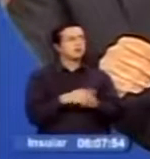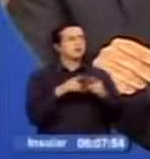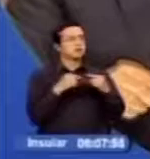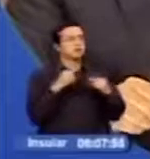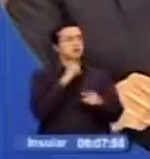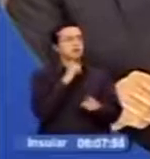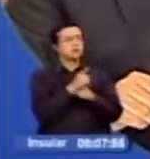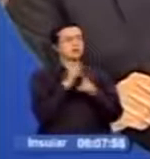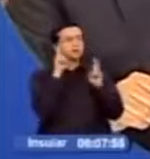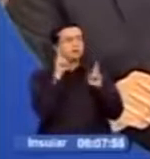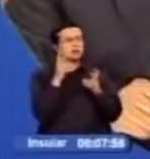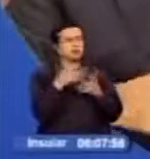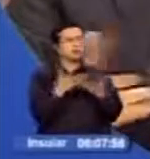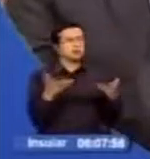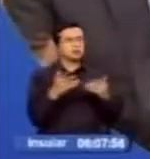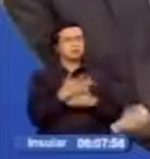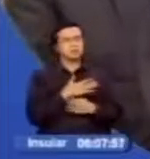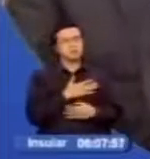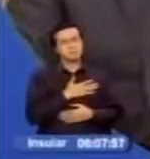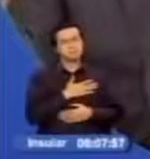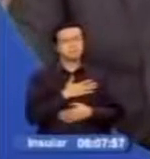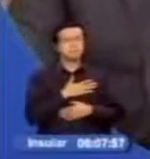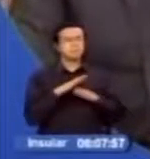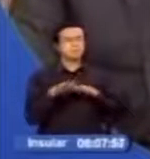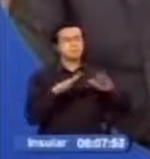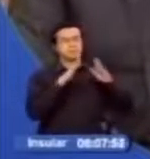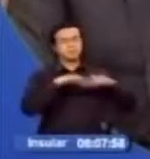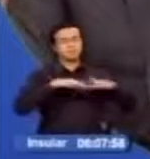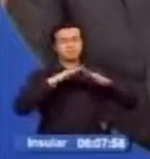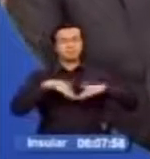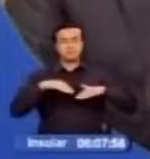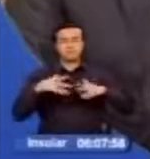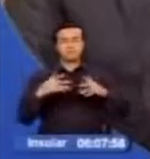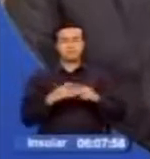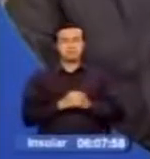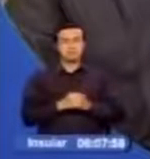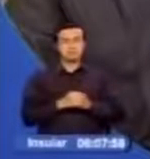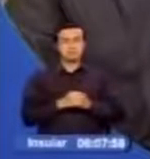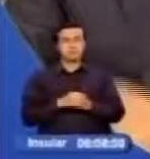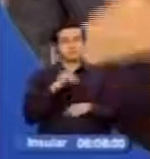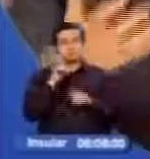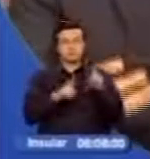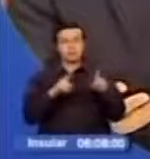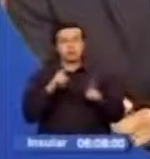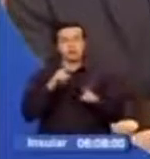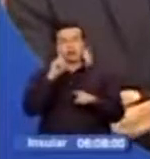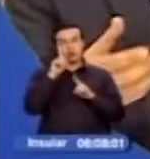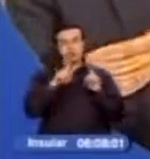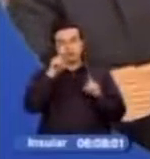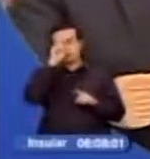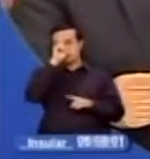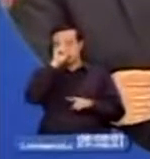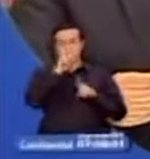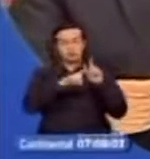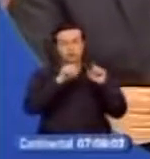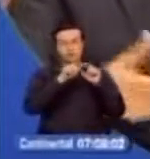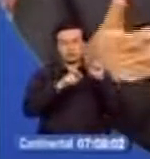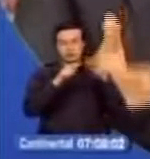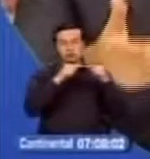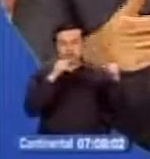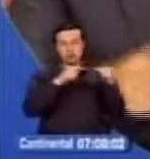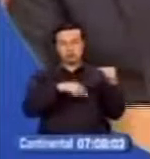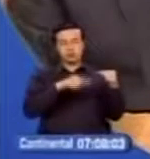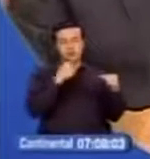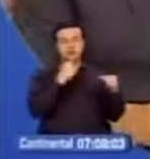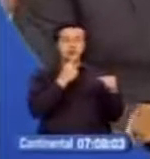torno a este tema? Lamentablemente la tragedia, como decía, no se ha escapado de ciertos cuestionamientos oportunistas, si se quiere, que bien